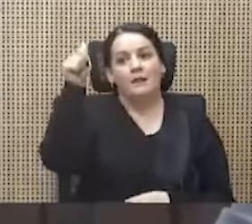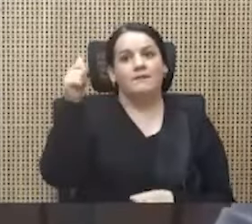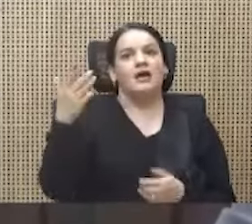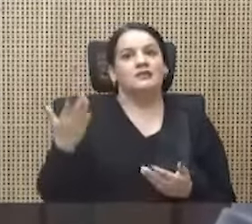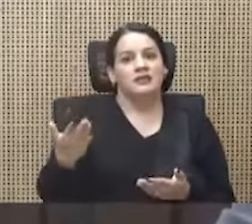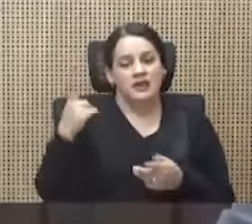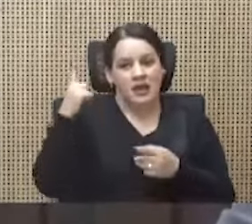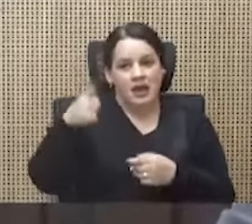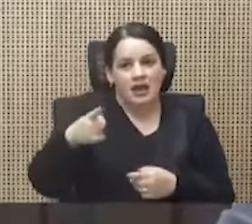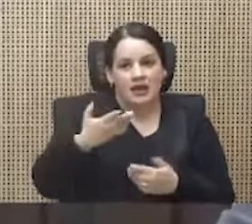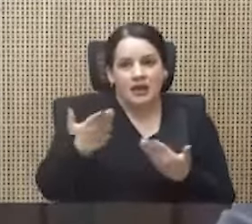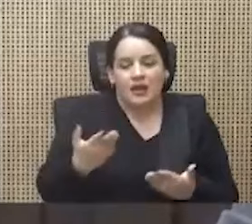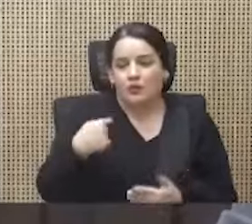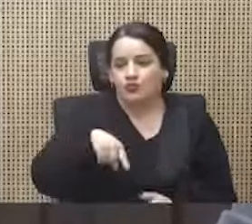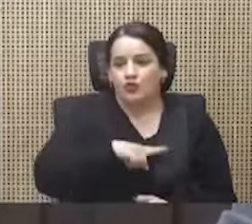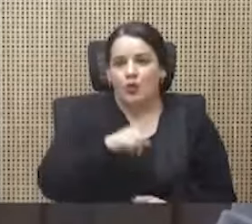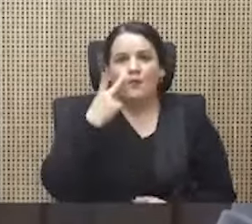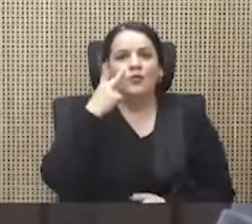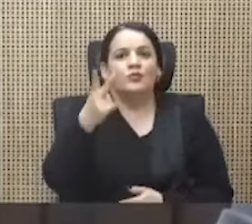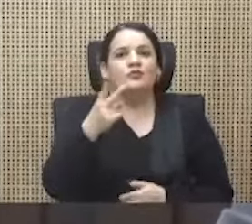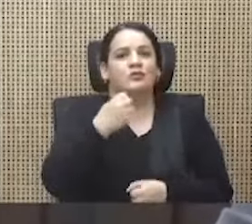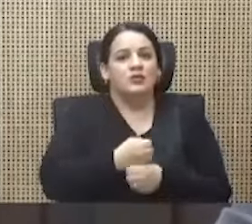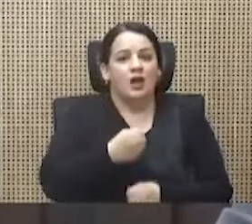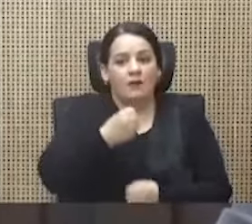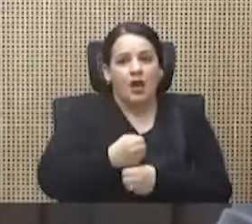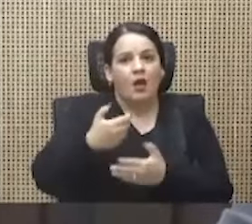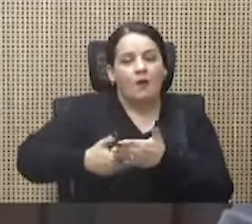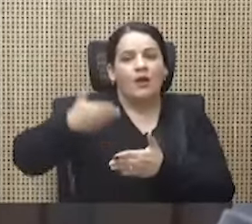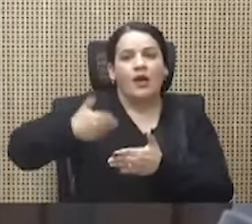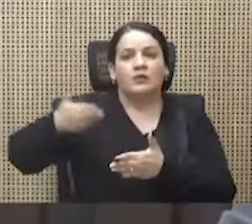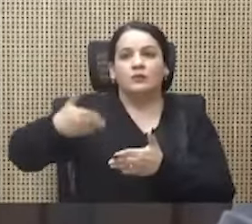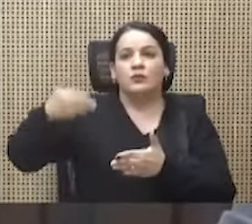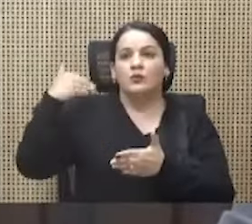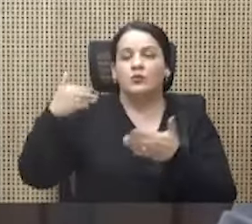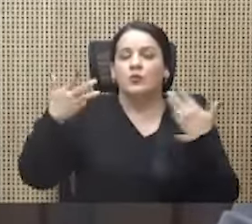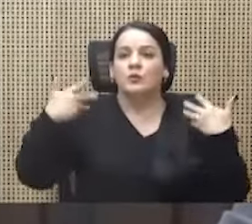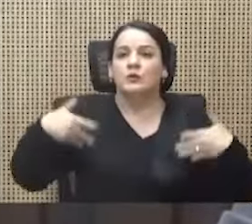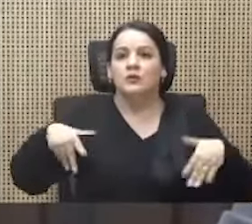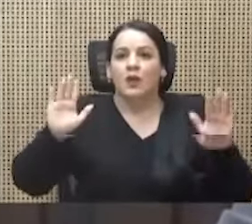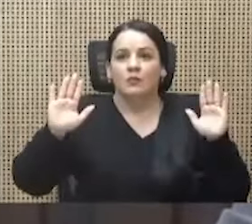hemos visto también hasta en los trabajos anteriores,